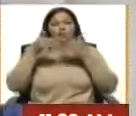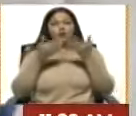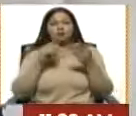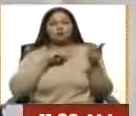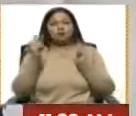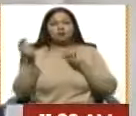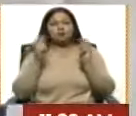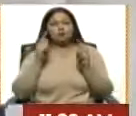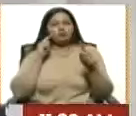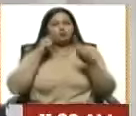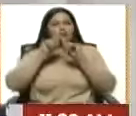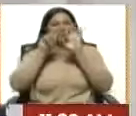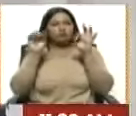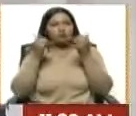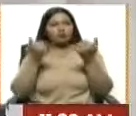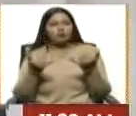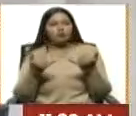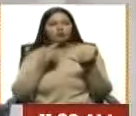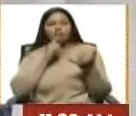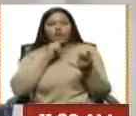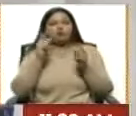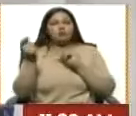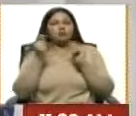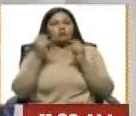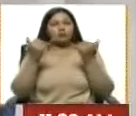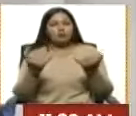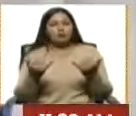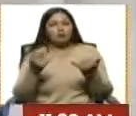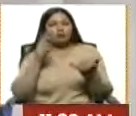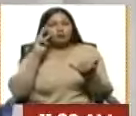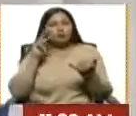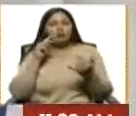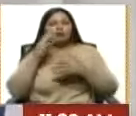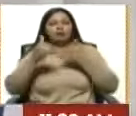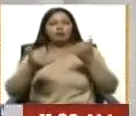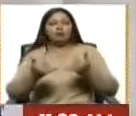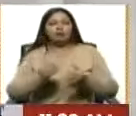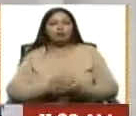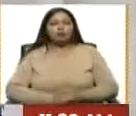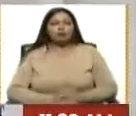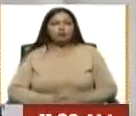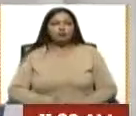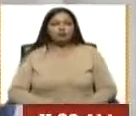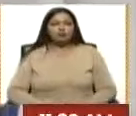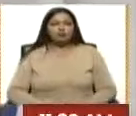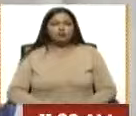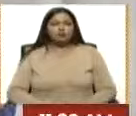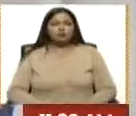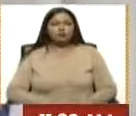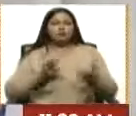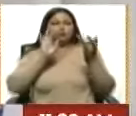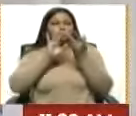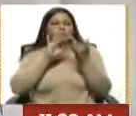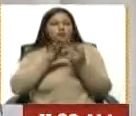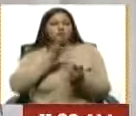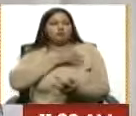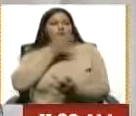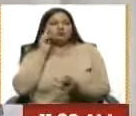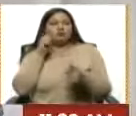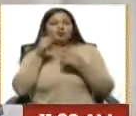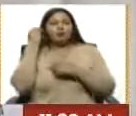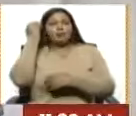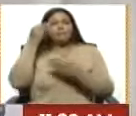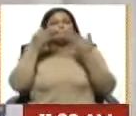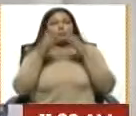debate superfluo, o no es un debate que va, o que es un, no, o digamos, o las redes sociales no generan opinión